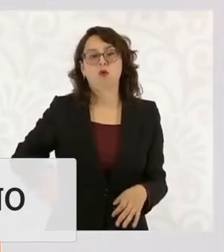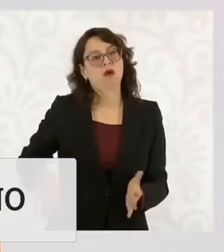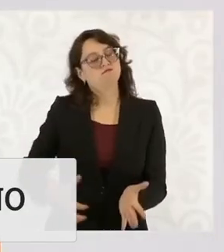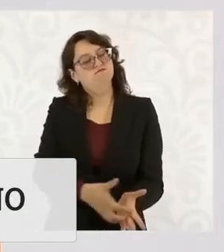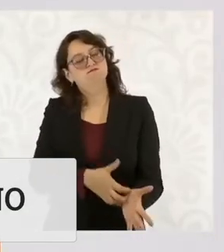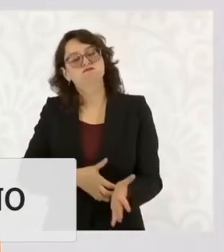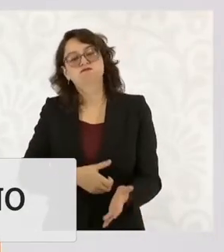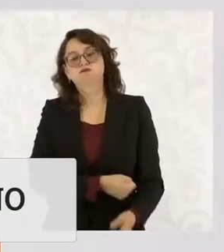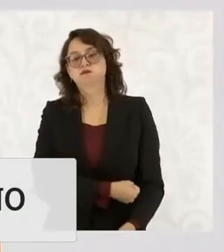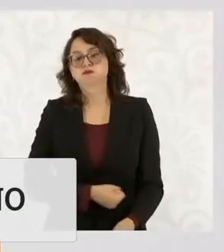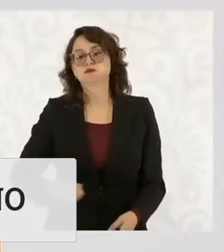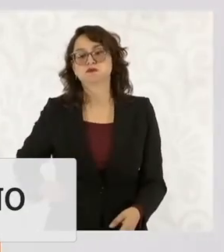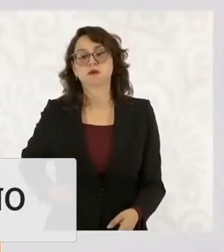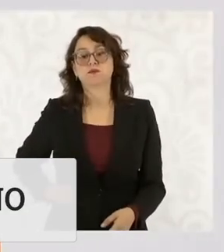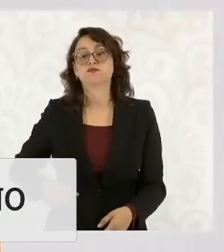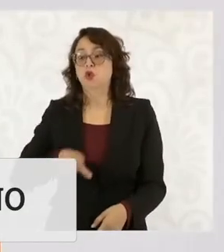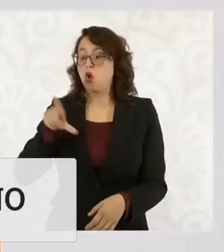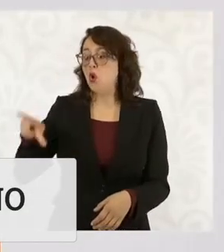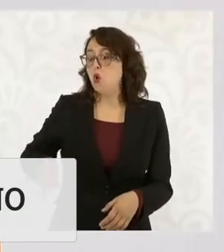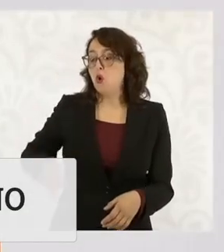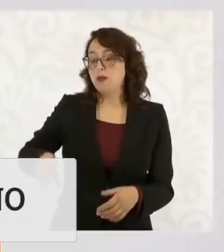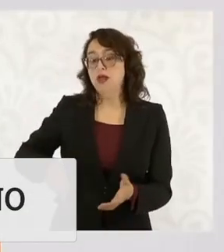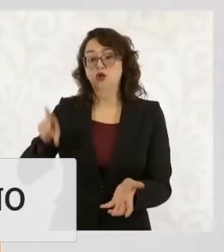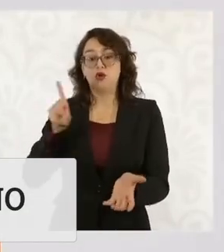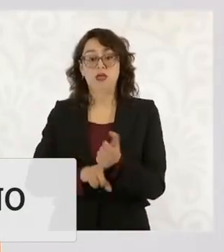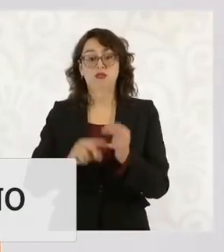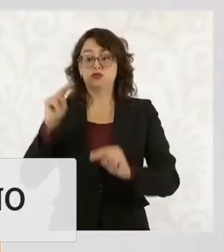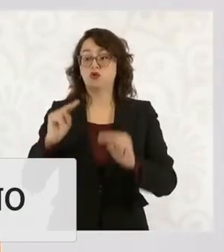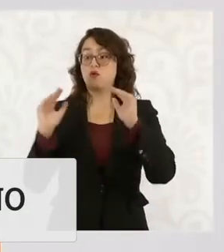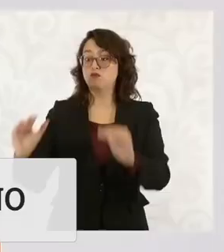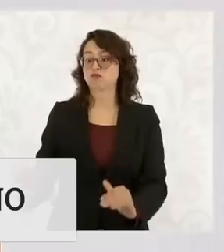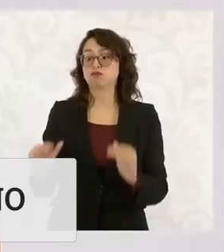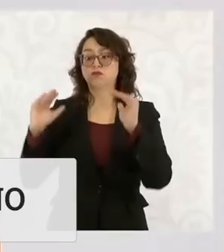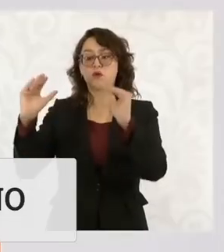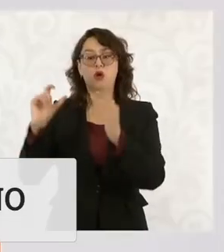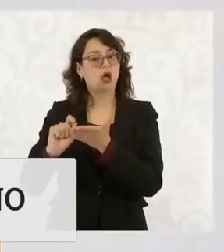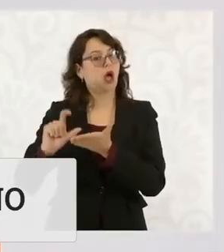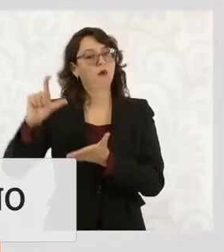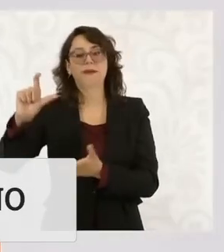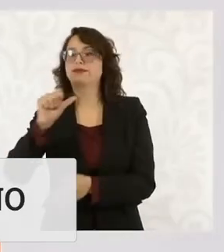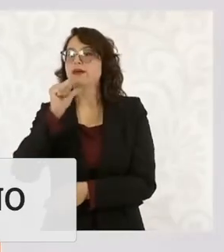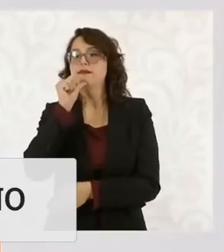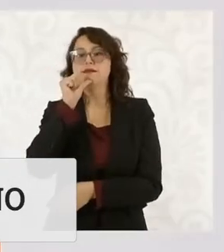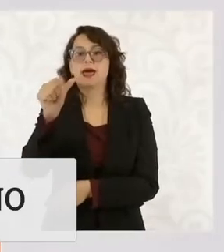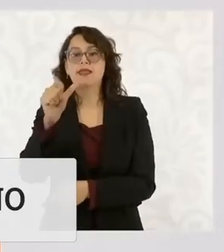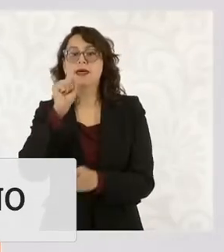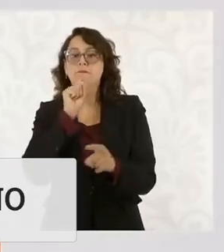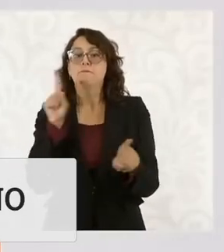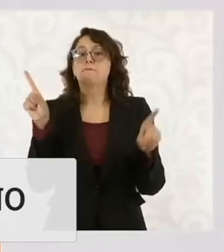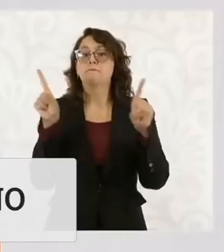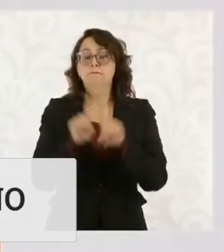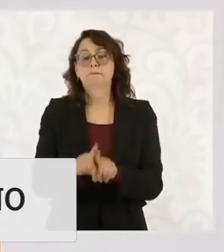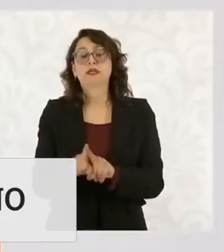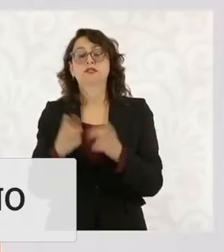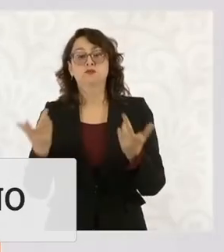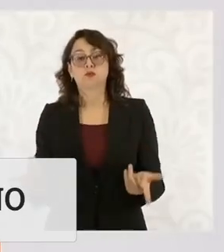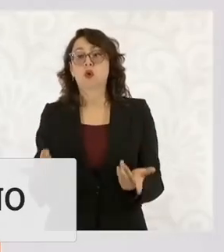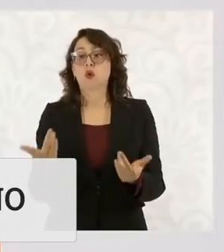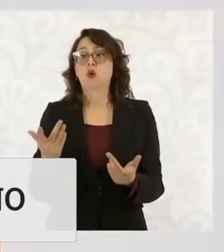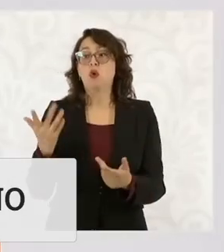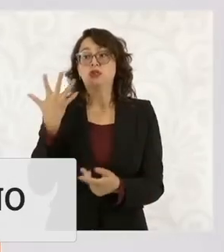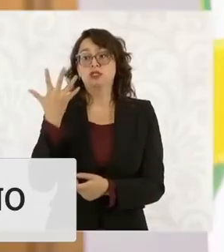Los salarios de los altos funcionarios no aumentaron y disminuimos el número de puestos en la estructura de confianza